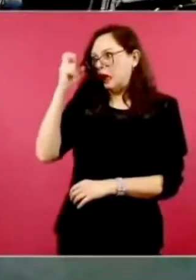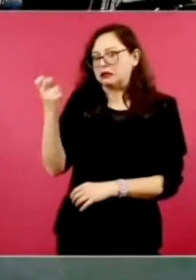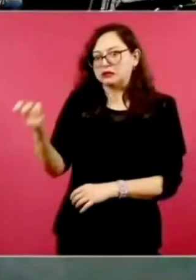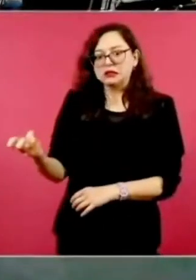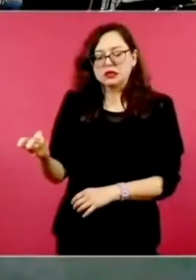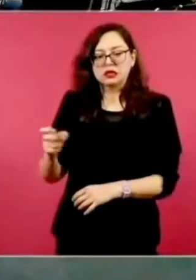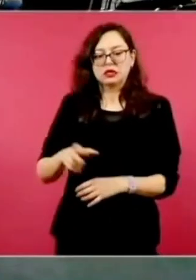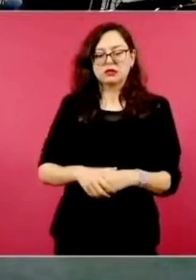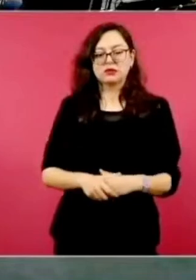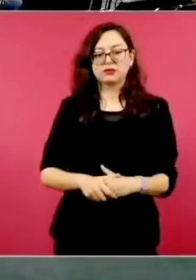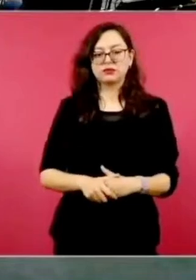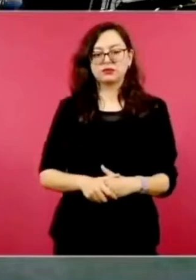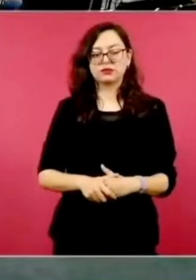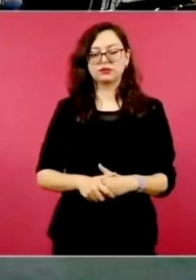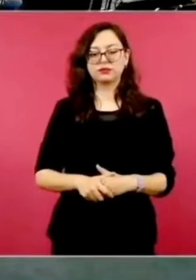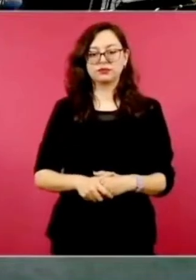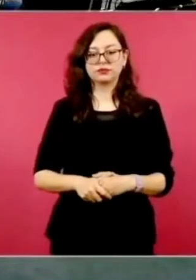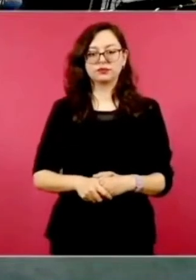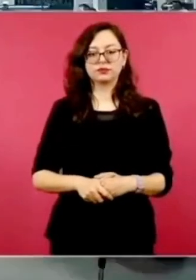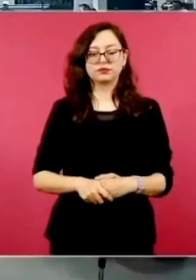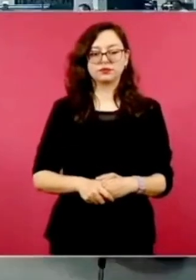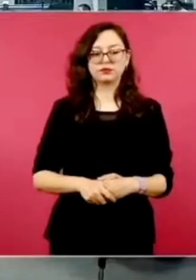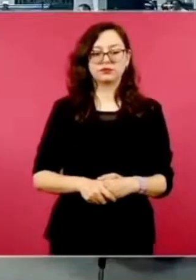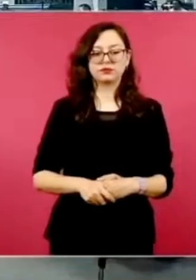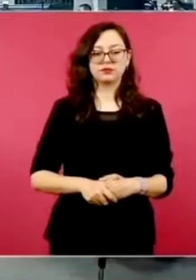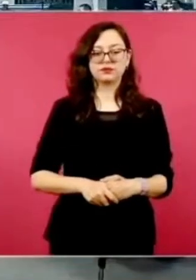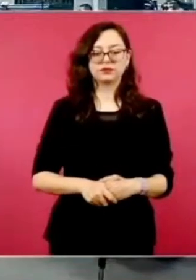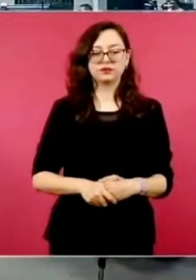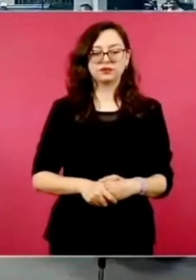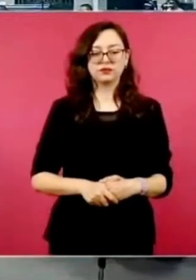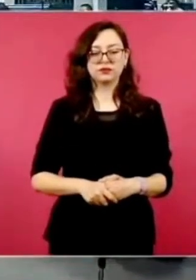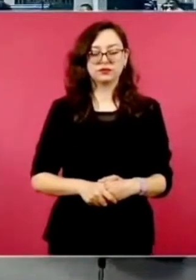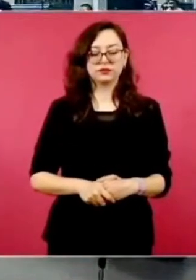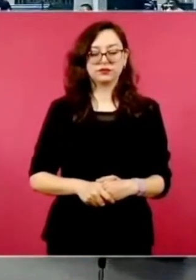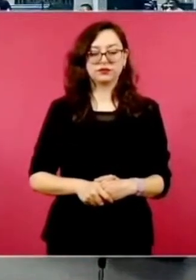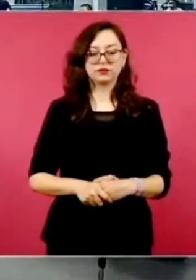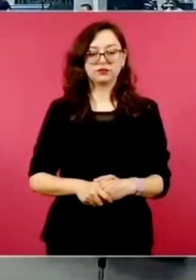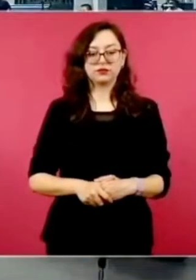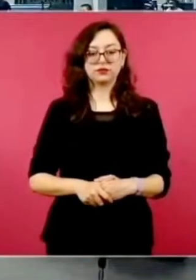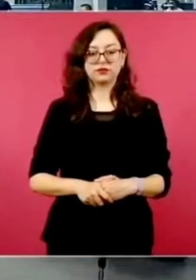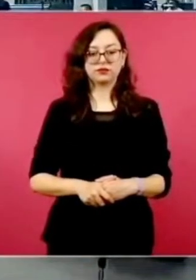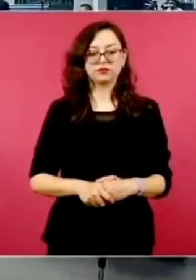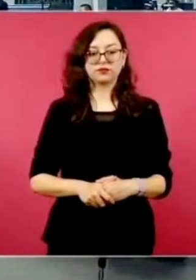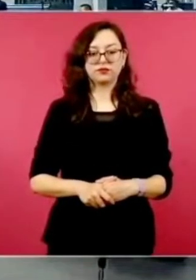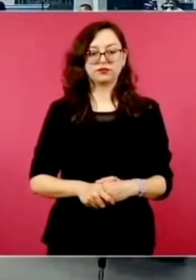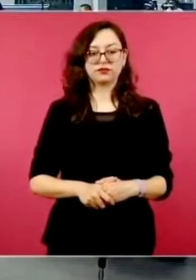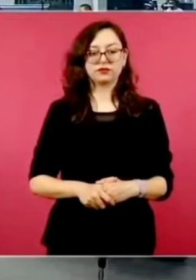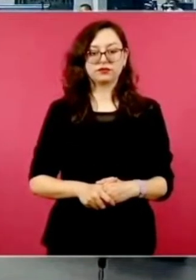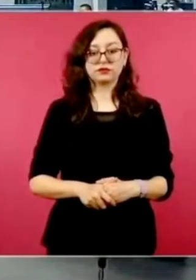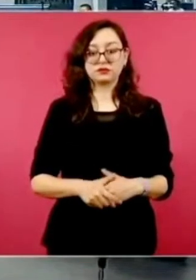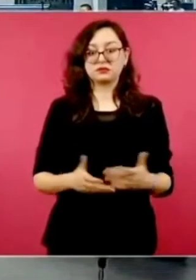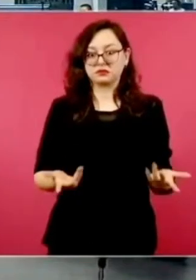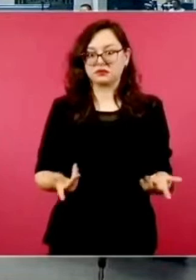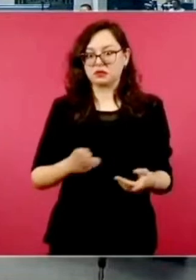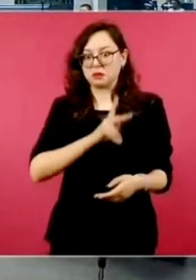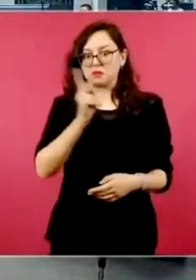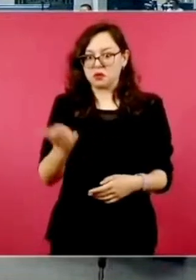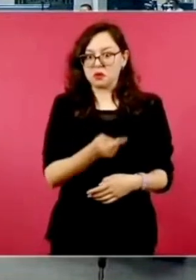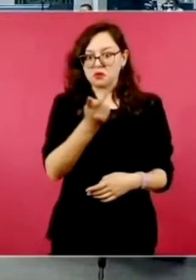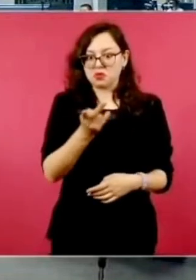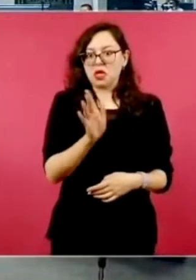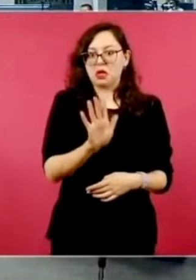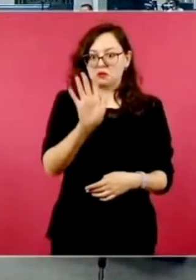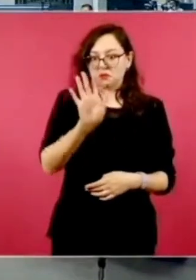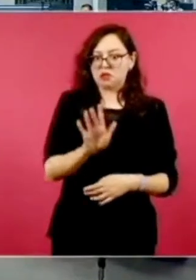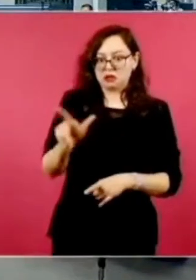¿Cómo? Por el sentido de que dice él o la inteligente es como… Como burla, ¿no? Como, sí. Ese sentido se usa